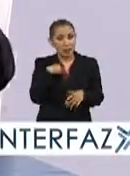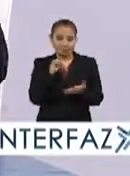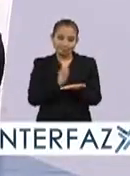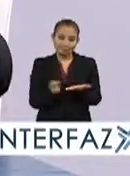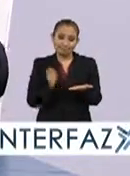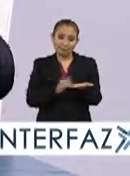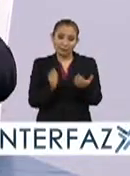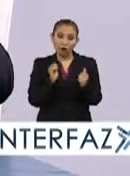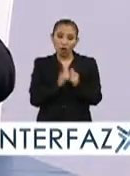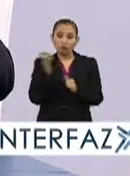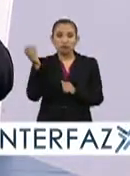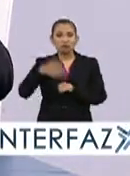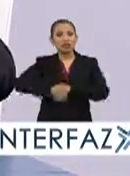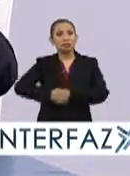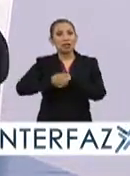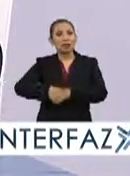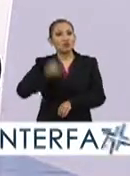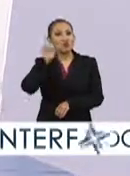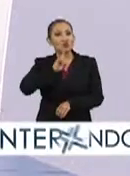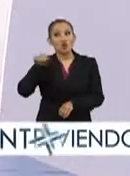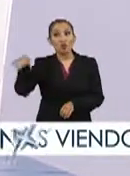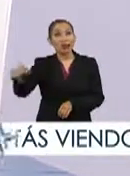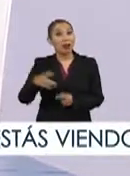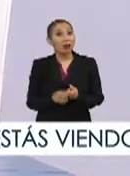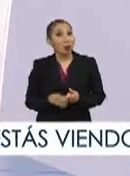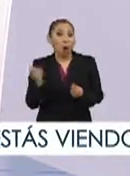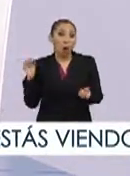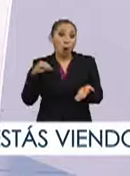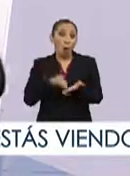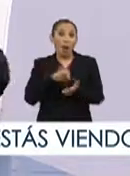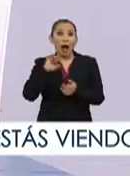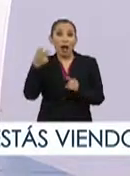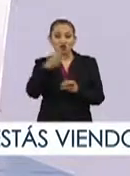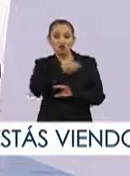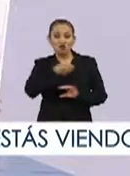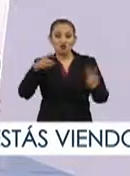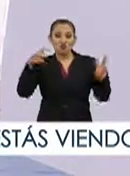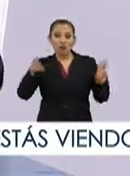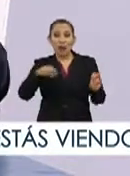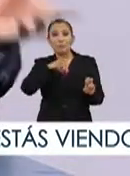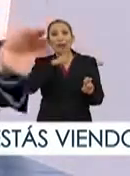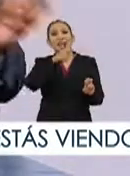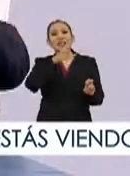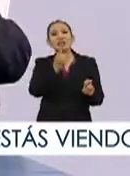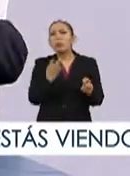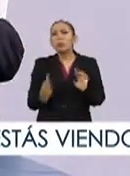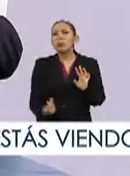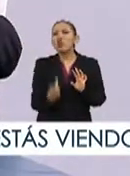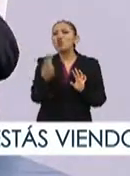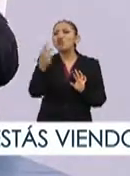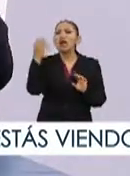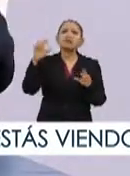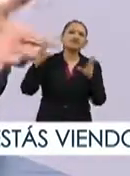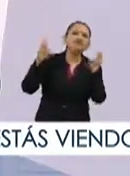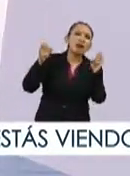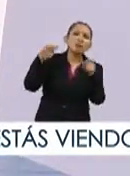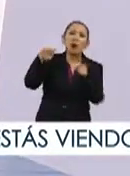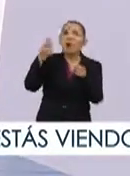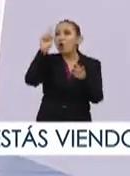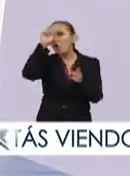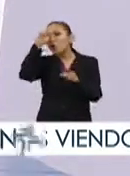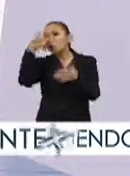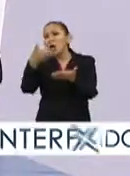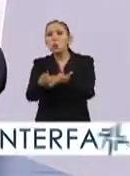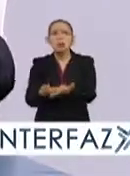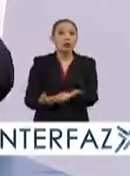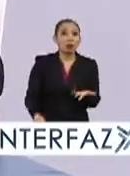él con los saludos de ella, o incluía alguna frase que decía: Marillo pregunta por tal cosa o te sugiere tal